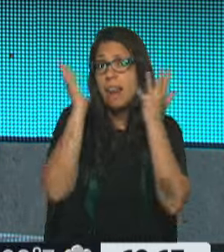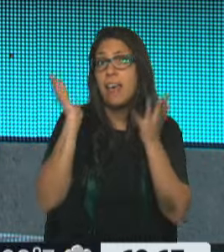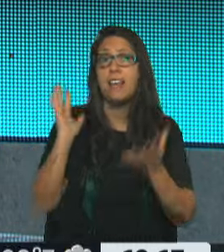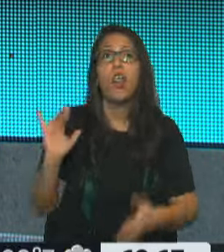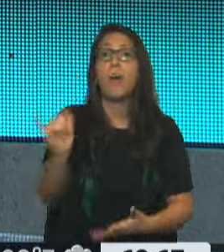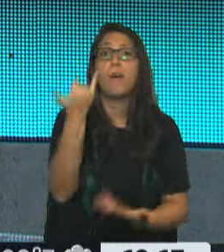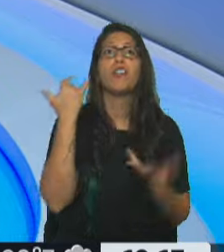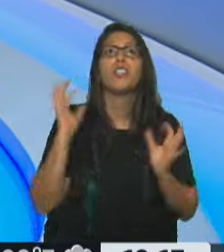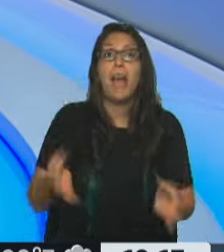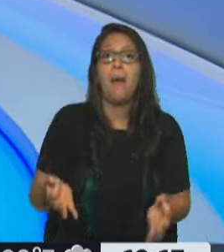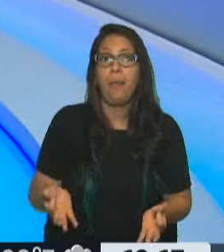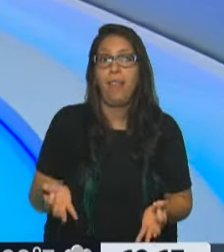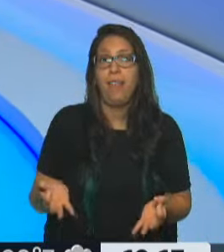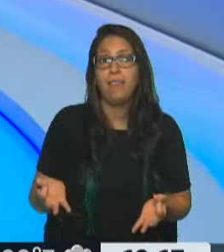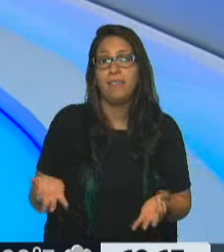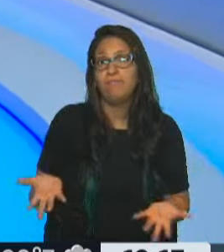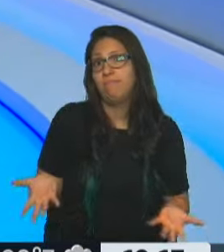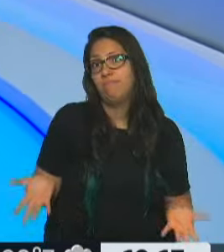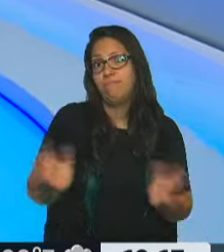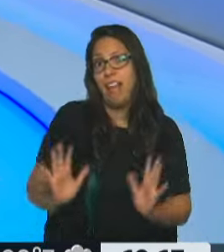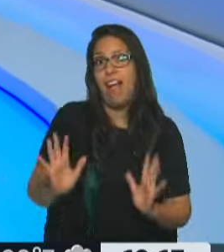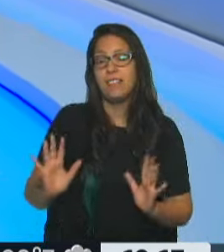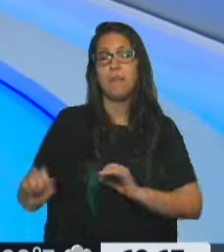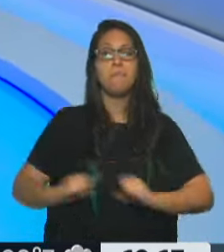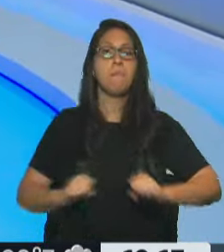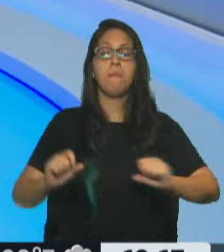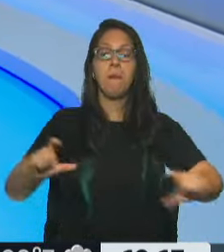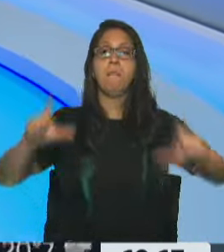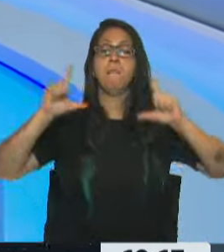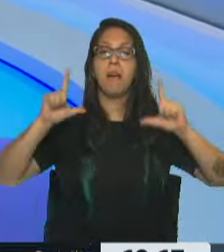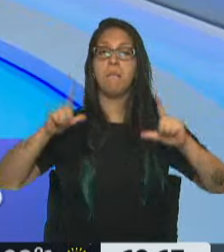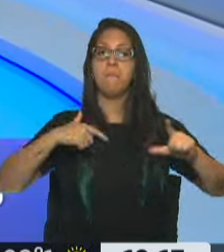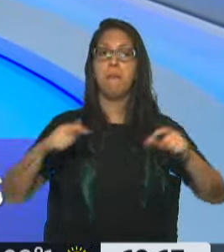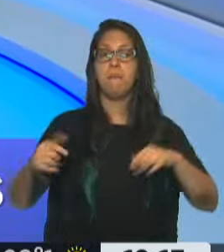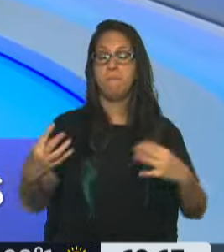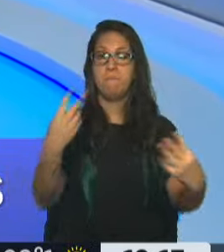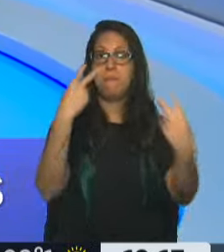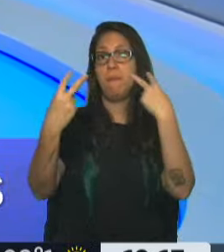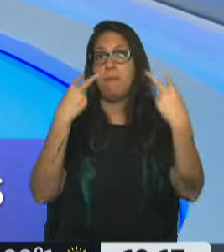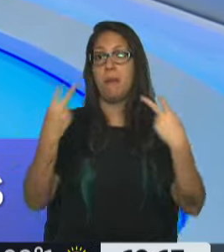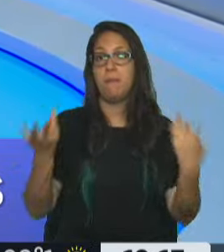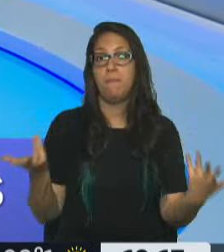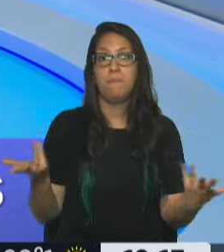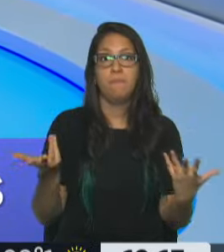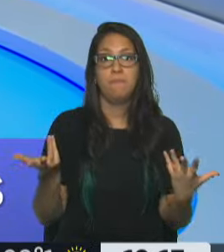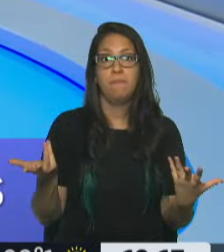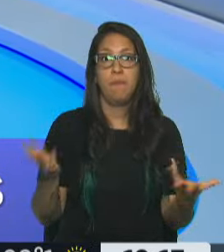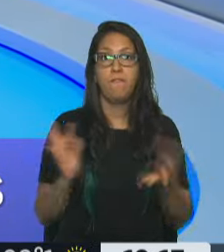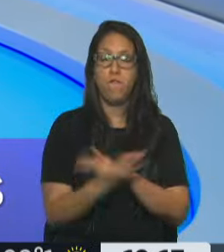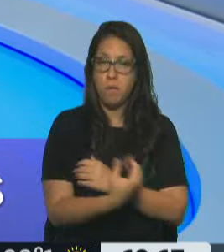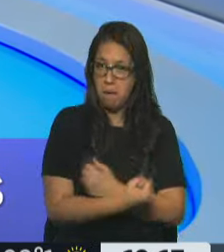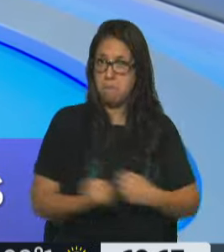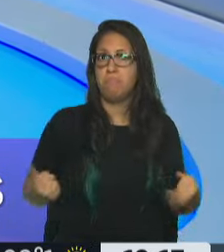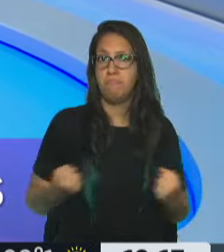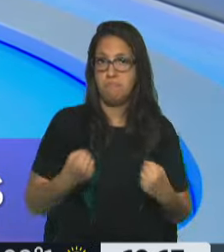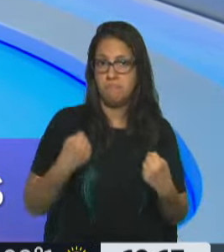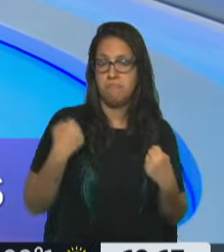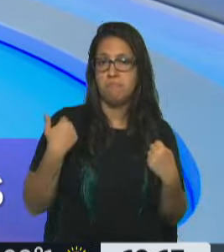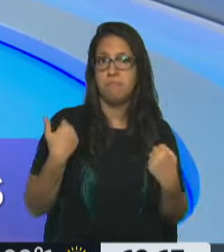hacer no no hay ninguna duda que este ubicó en la política y en el estamos hablando en el mundo siendo muy Audaz de un